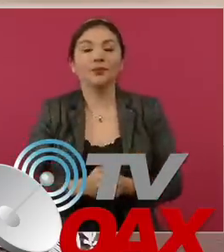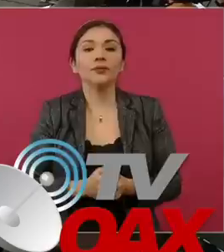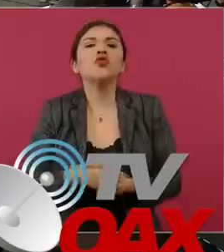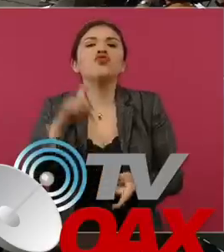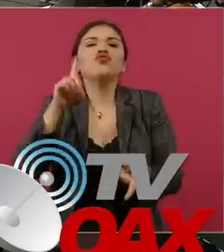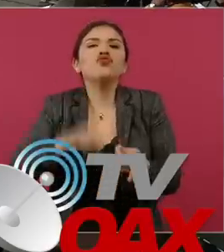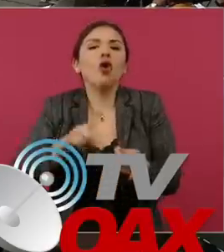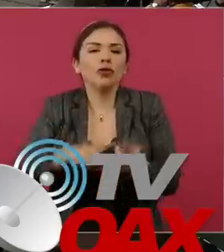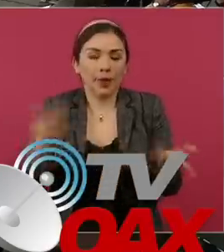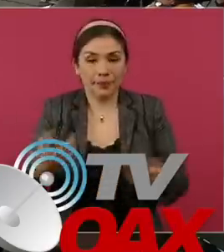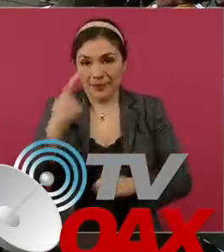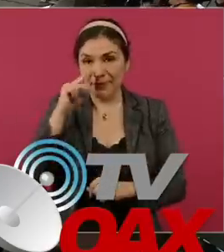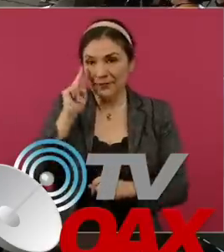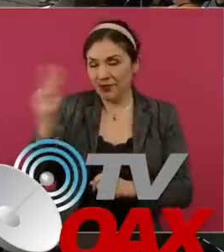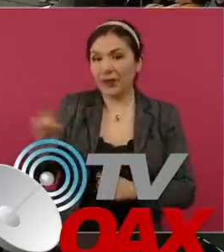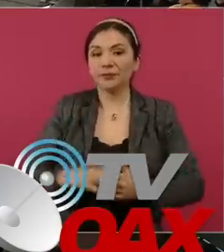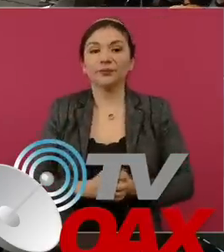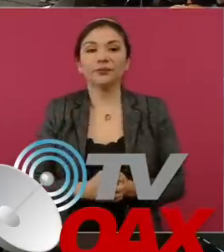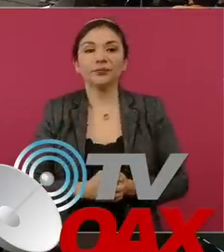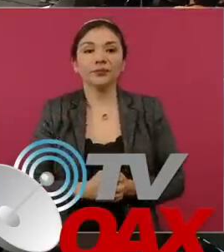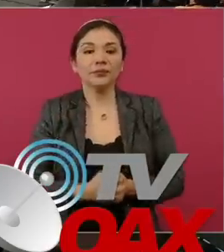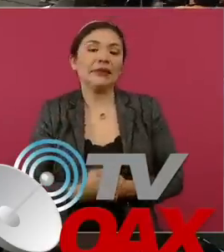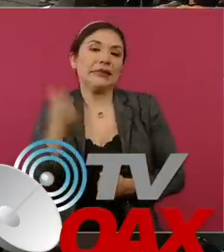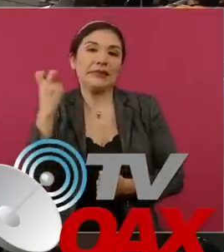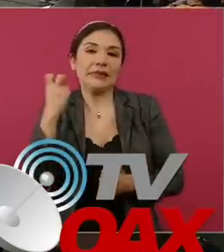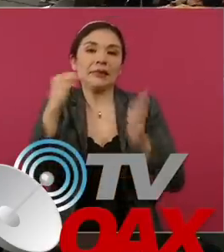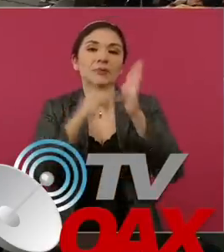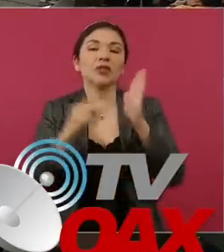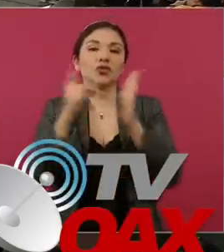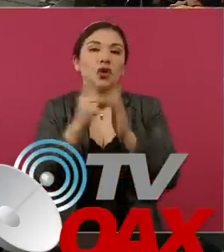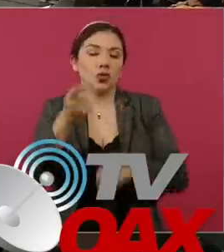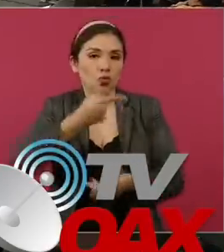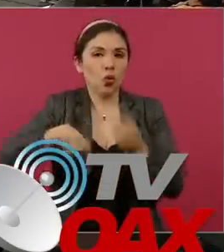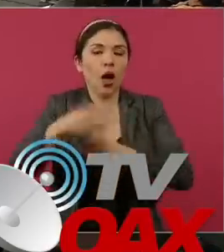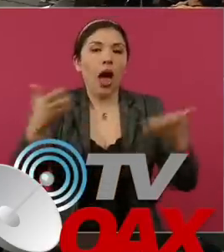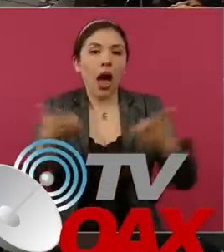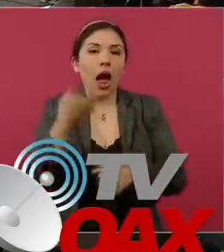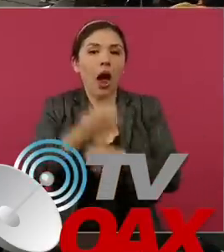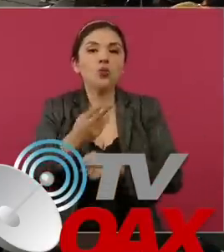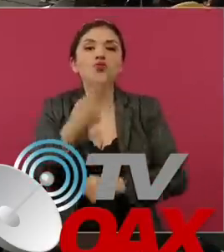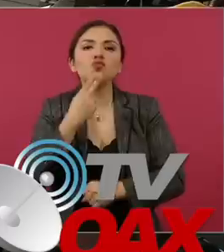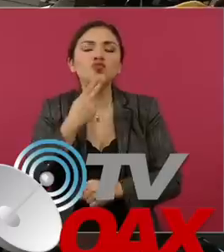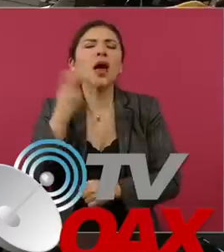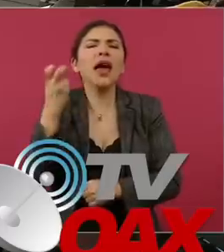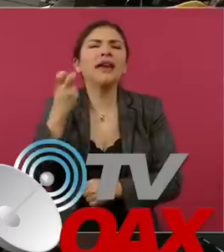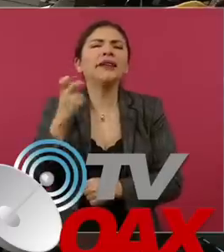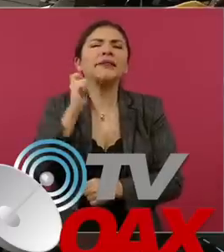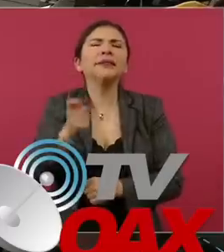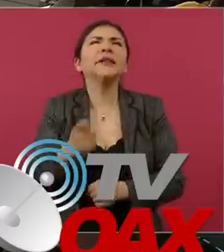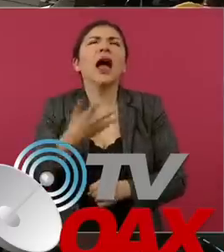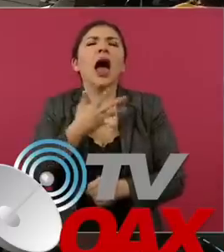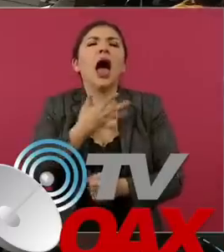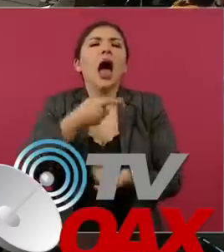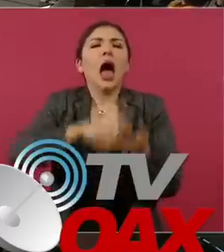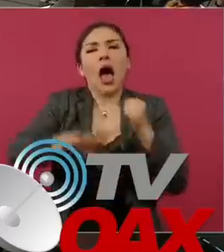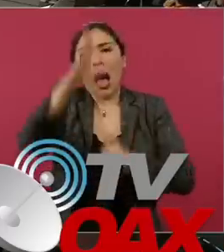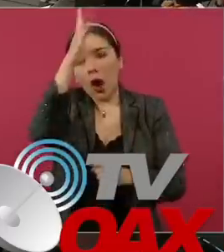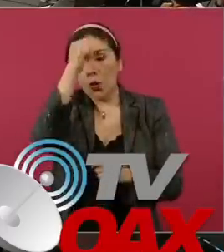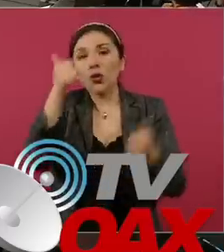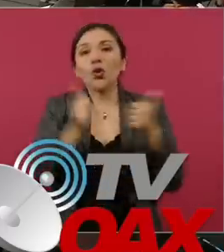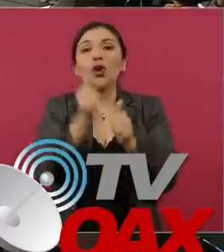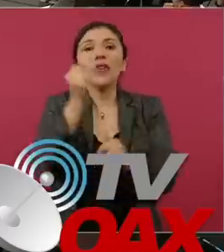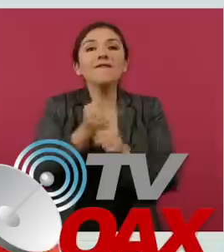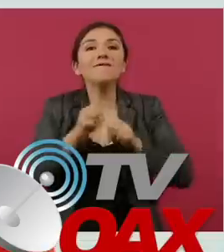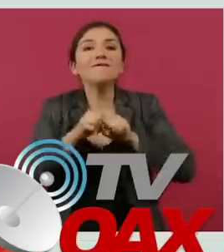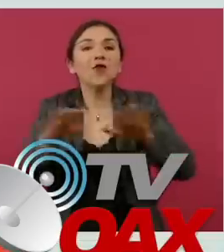dónde? Bueno, aquí lo vamos a ver. Esta es la metodología que estamos utilizando y el modelo básicamente está en función de la